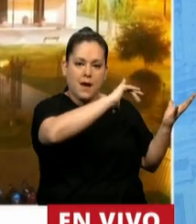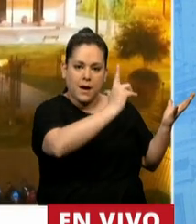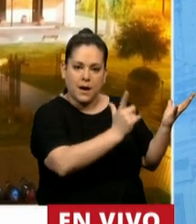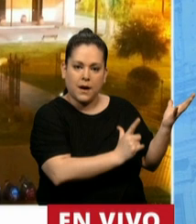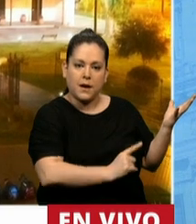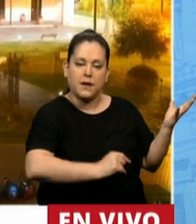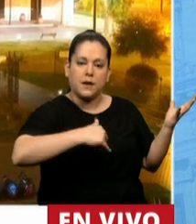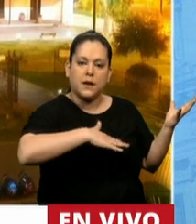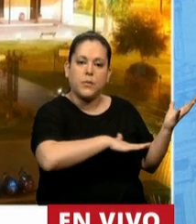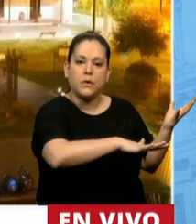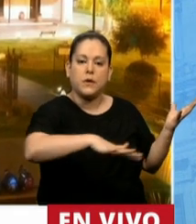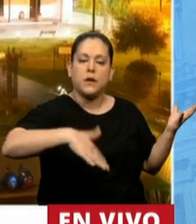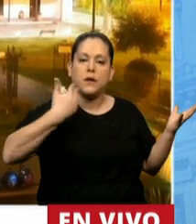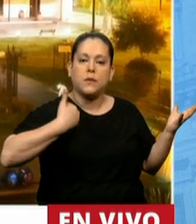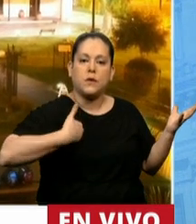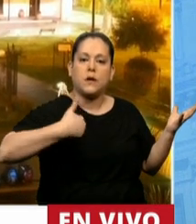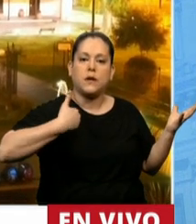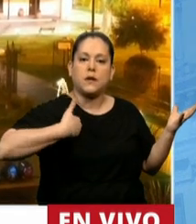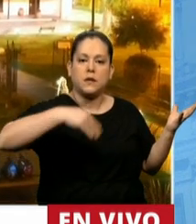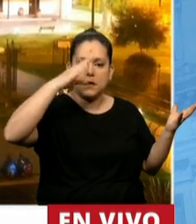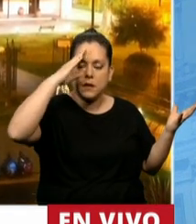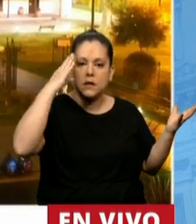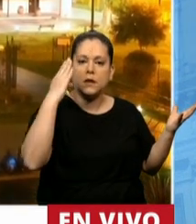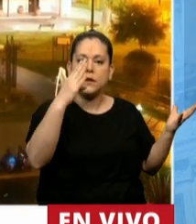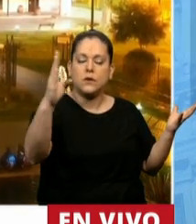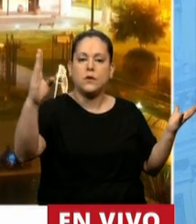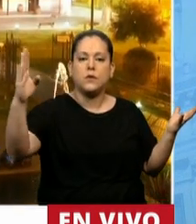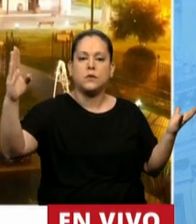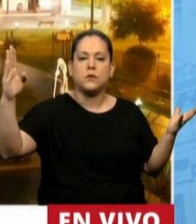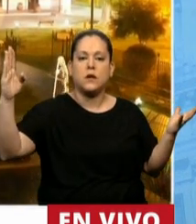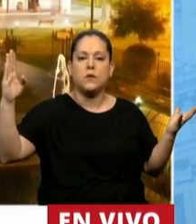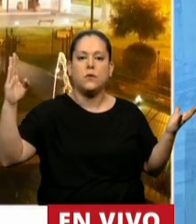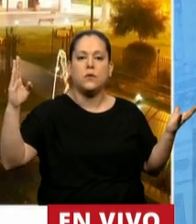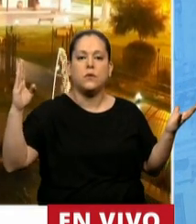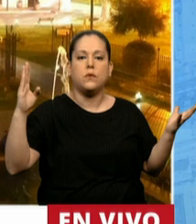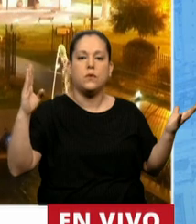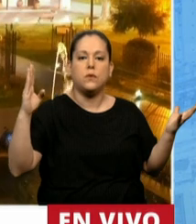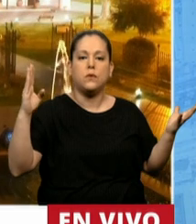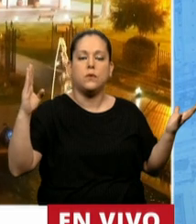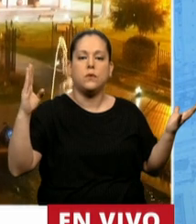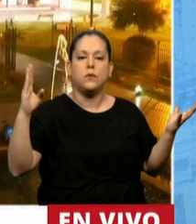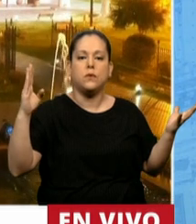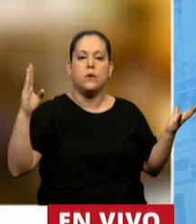responden al Gran pueblo Argentino saló